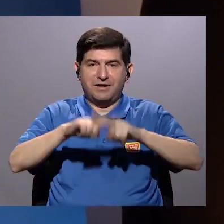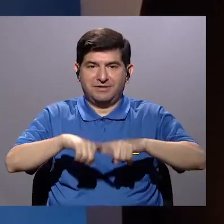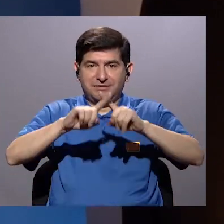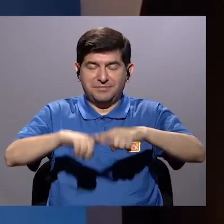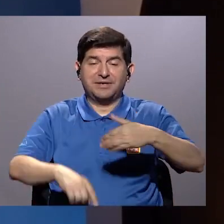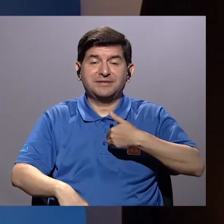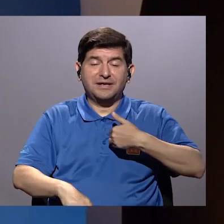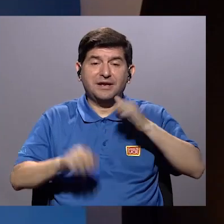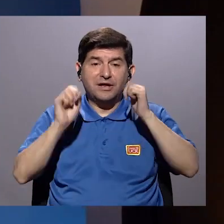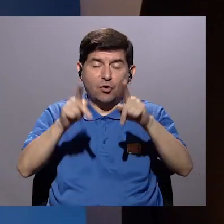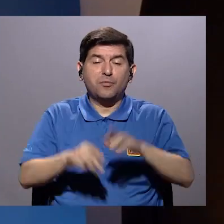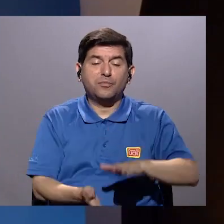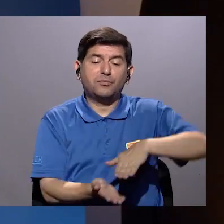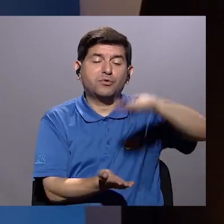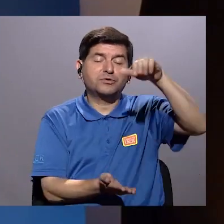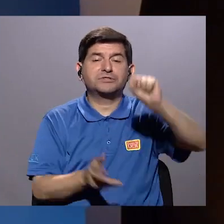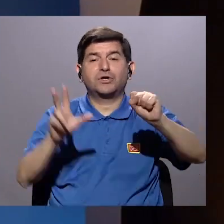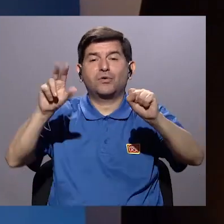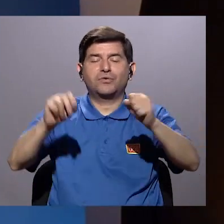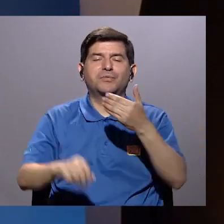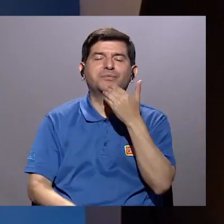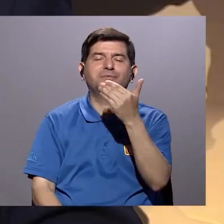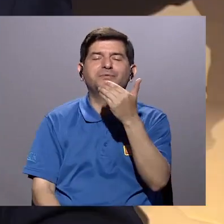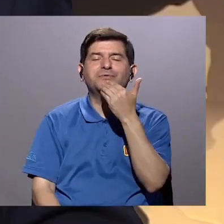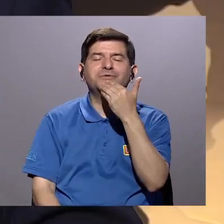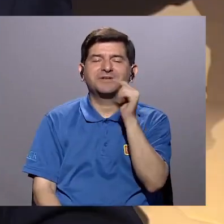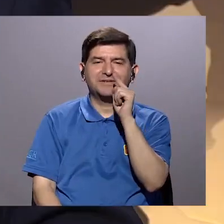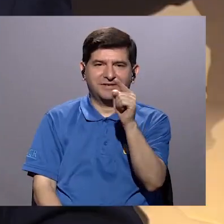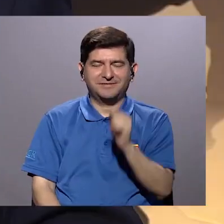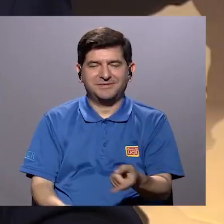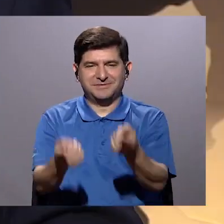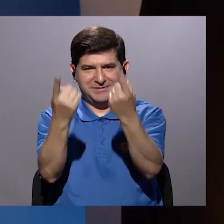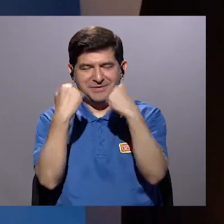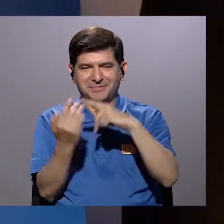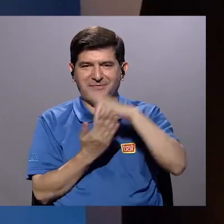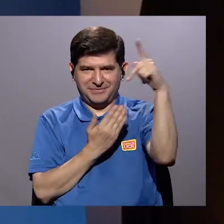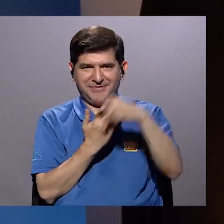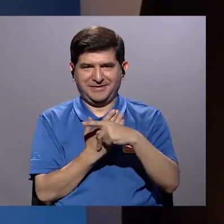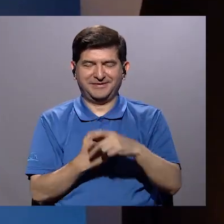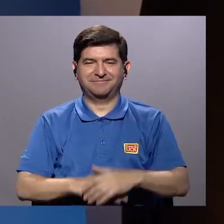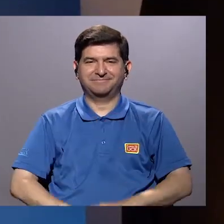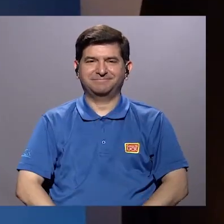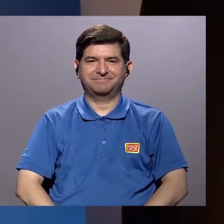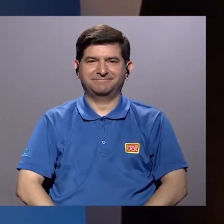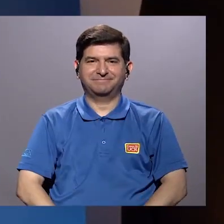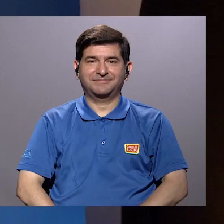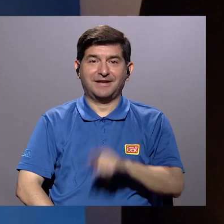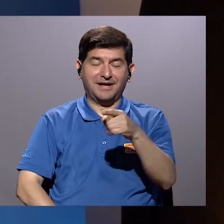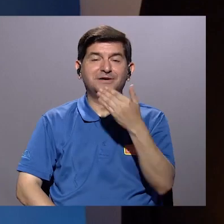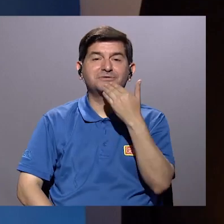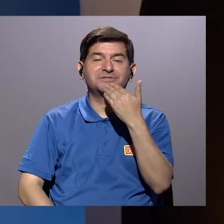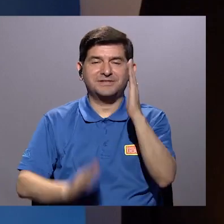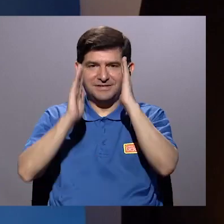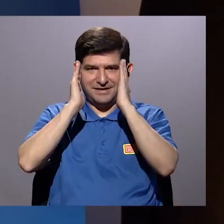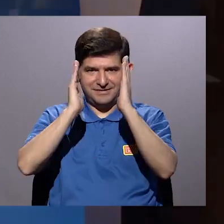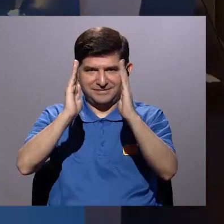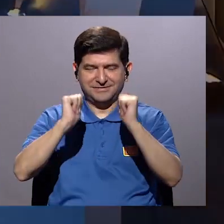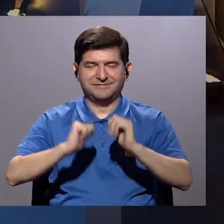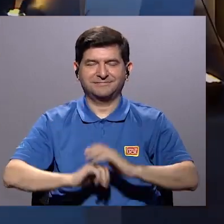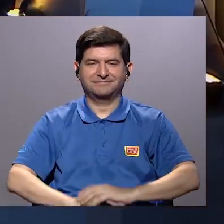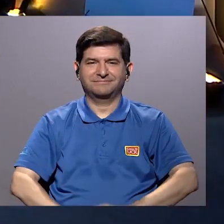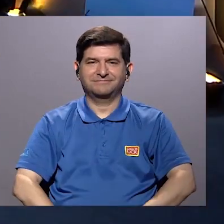hay posibilidad de almacenamiento o no. Muchas gracias por venir al programa. A ustedes muchas gracias por atendernos.